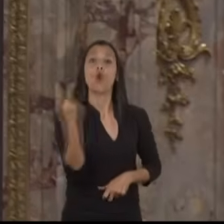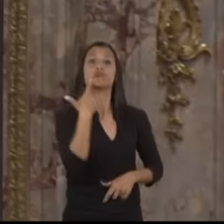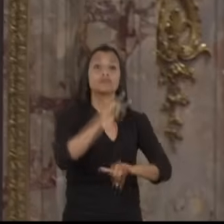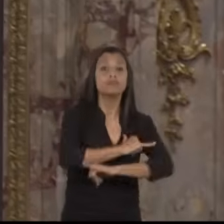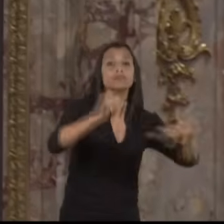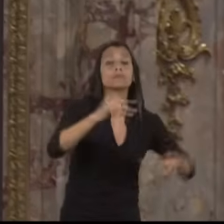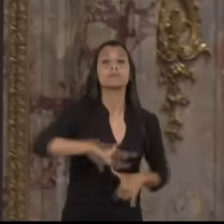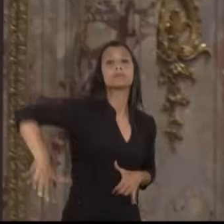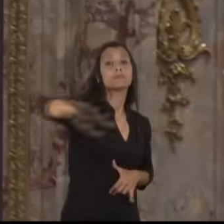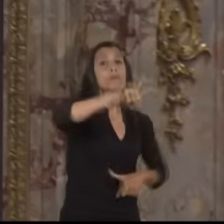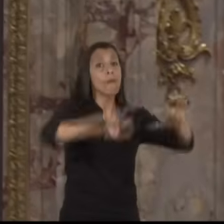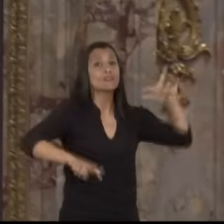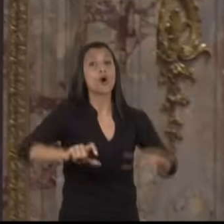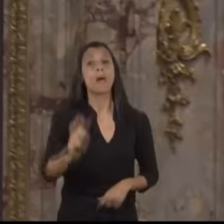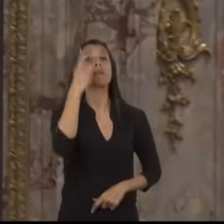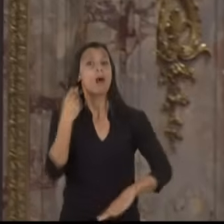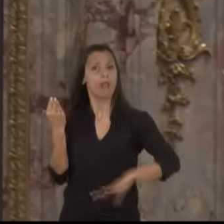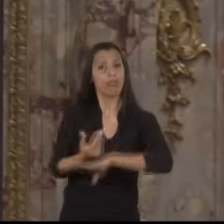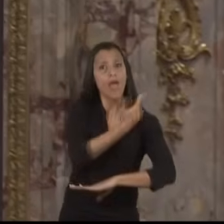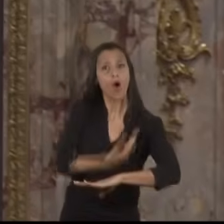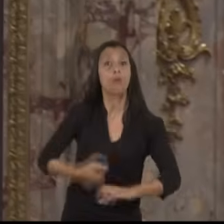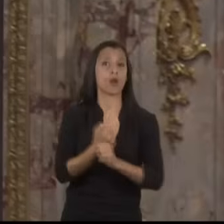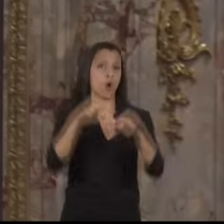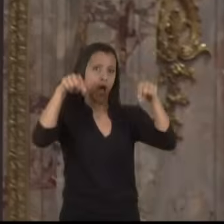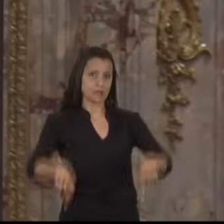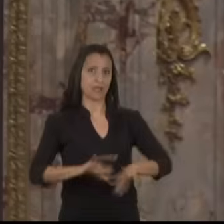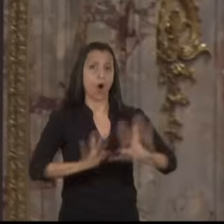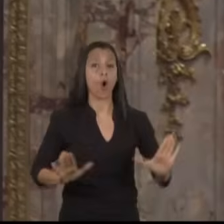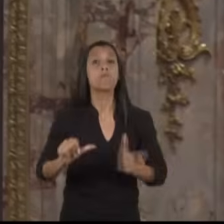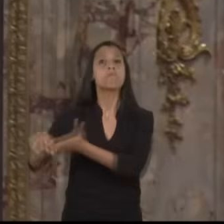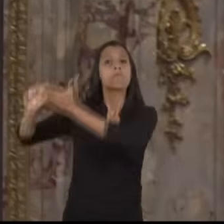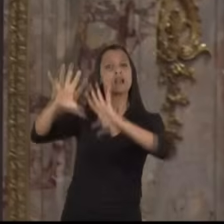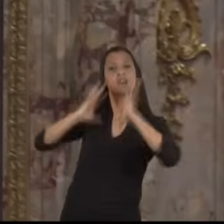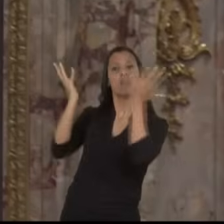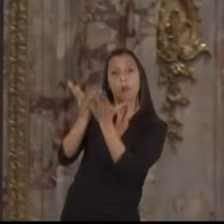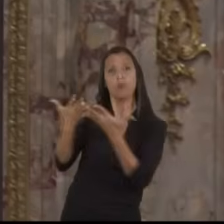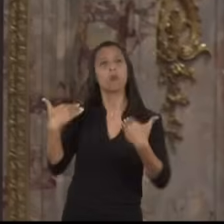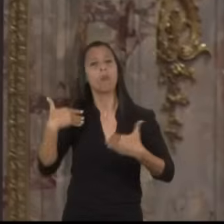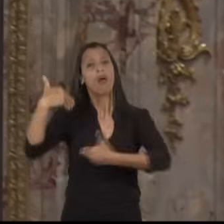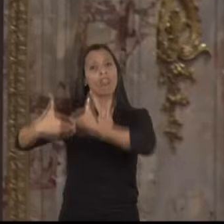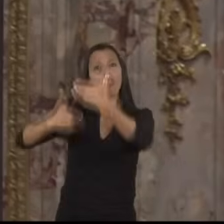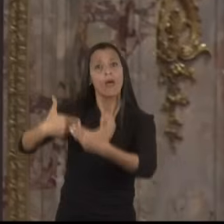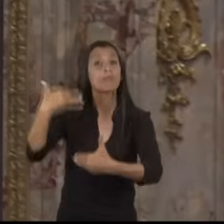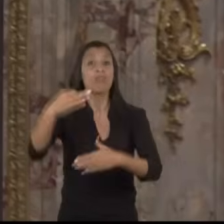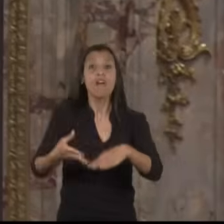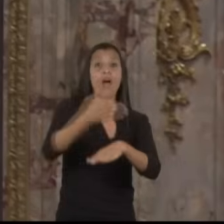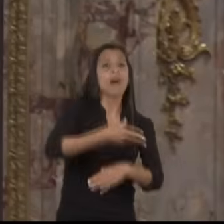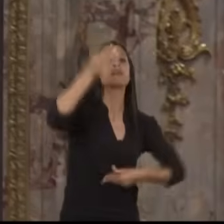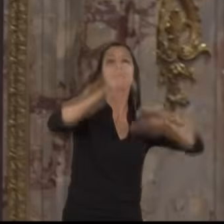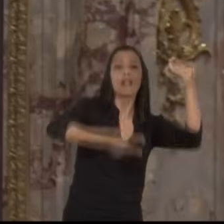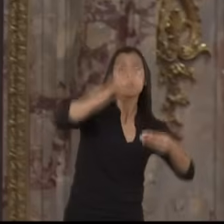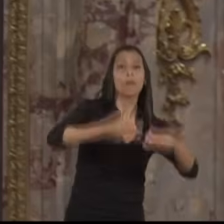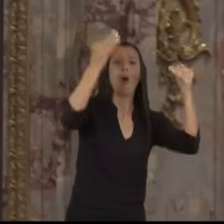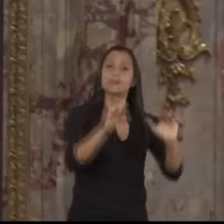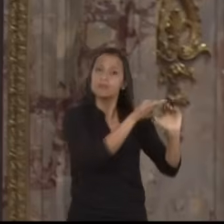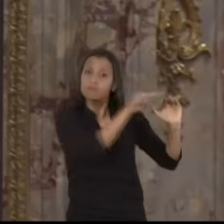el comienzo de nuestra gestión. Ningún país del mundo puede funcionar correctamente sin un presupuesto equilibrado.